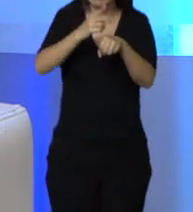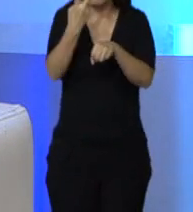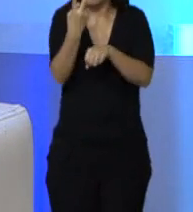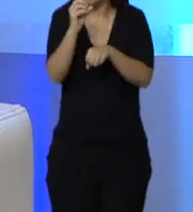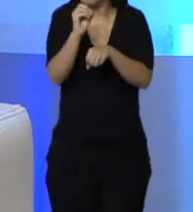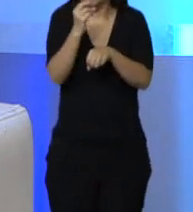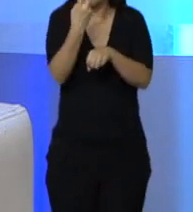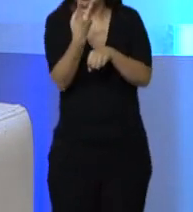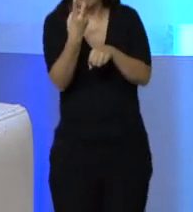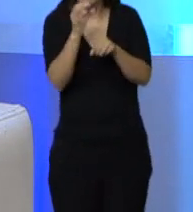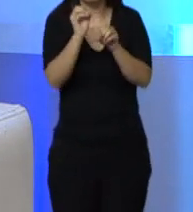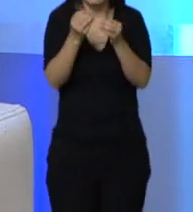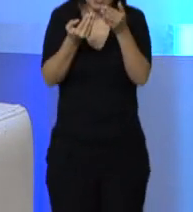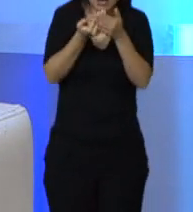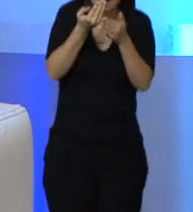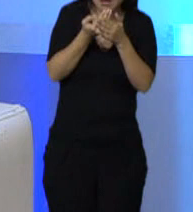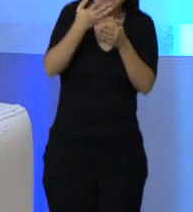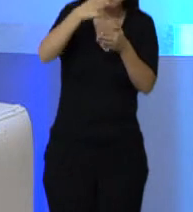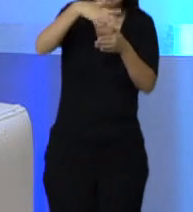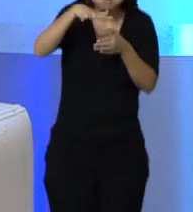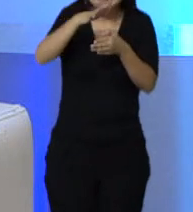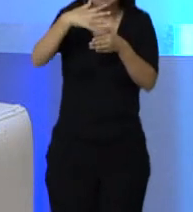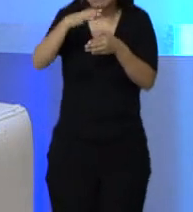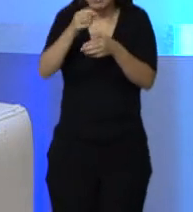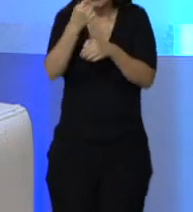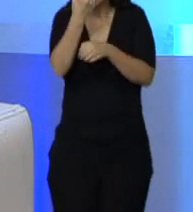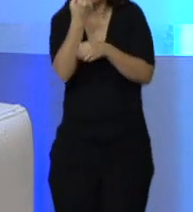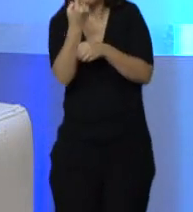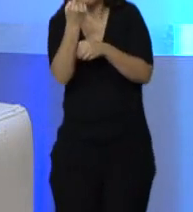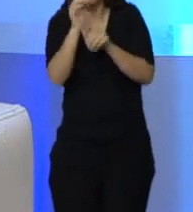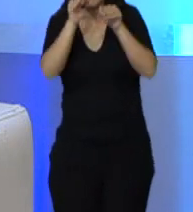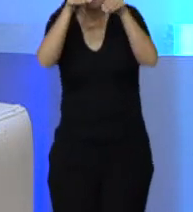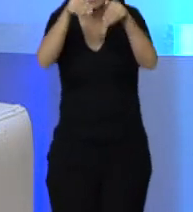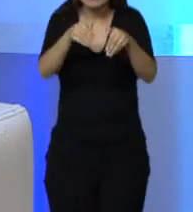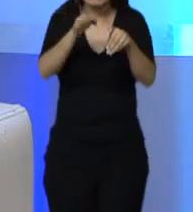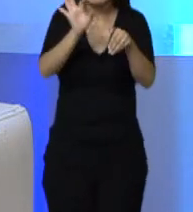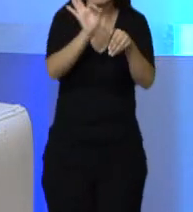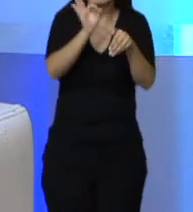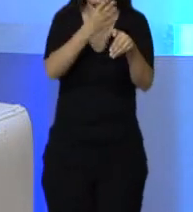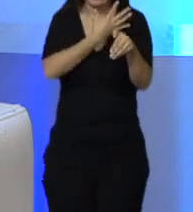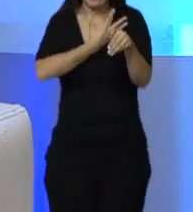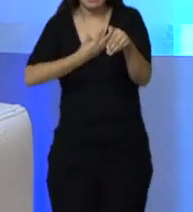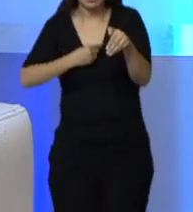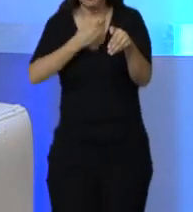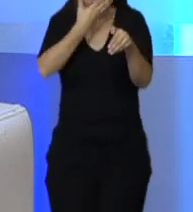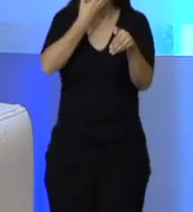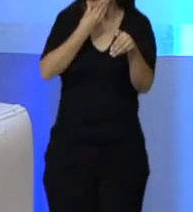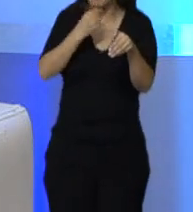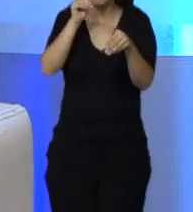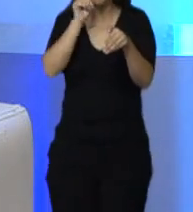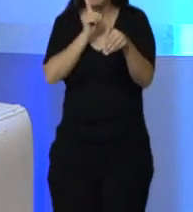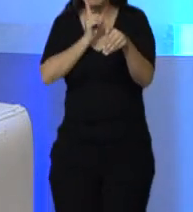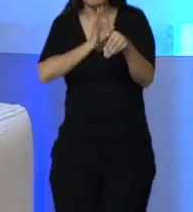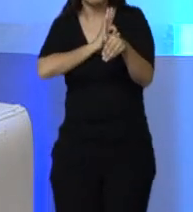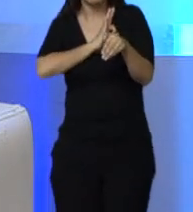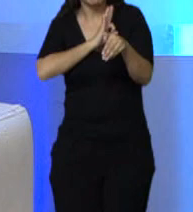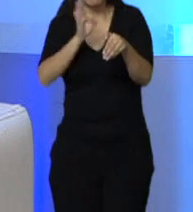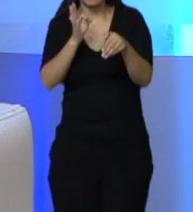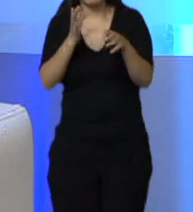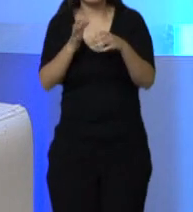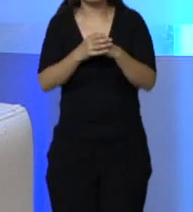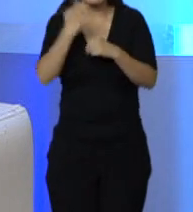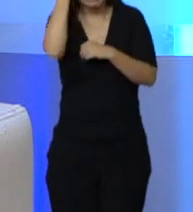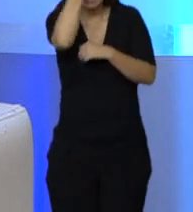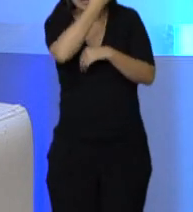para poder conseguir una y ver si el hijo o la hija tiene la posibilidad tan solo de hacer el